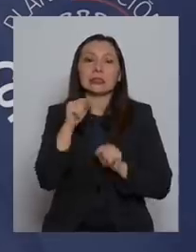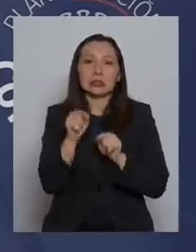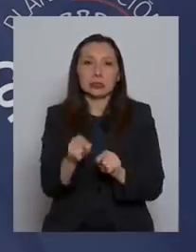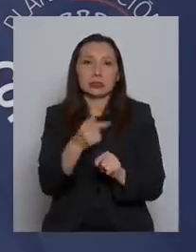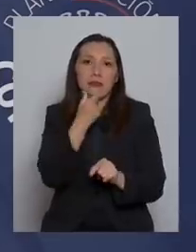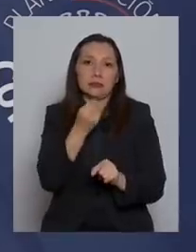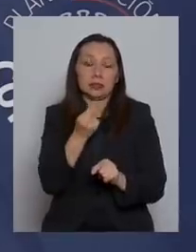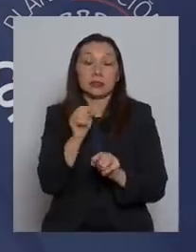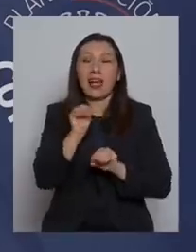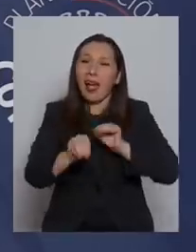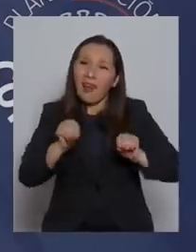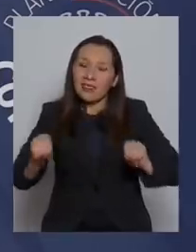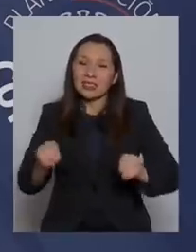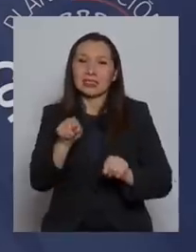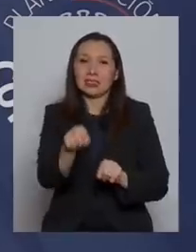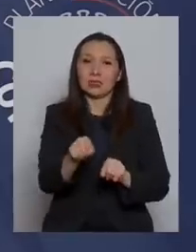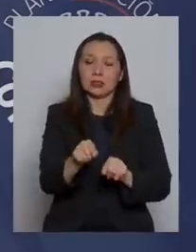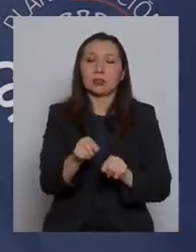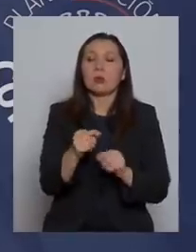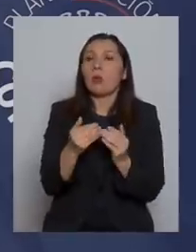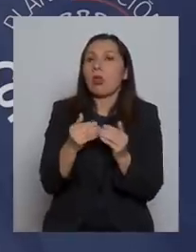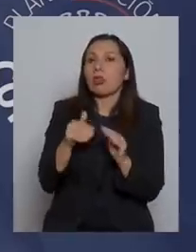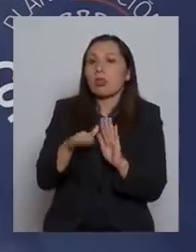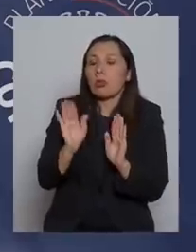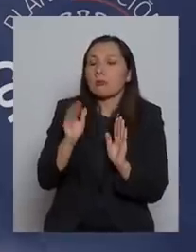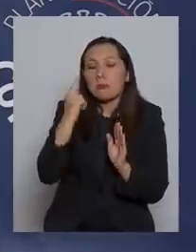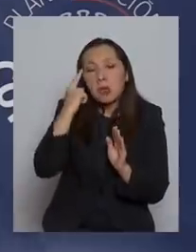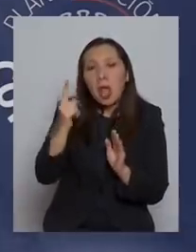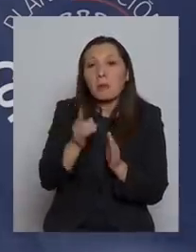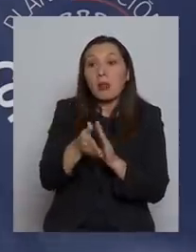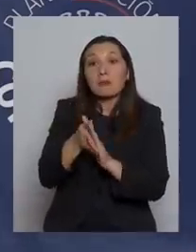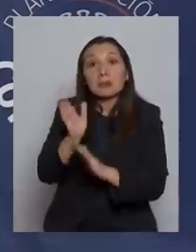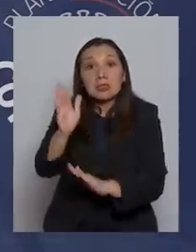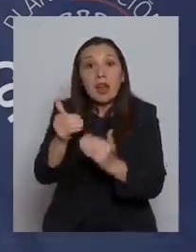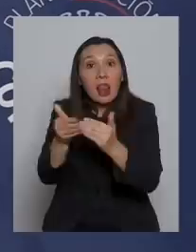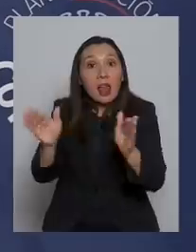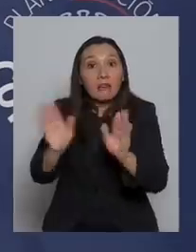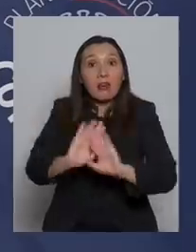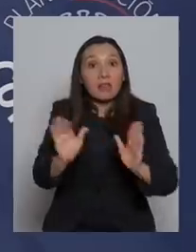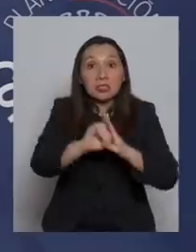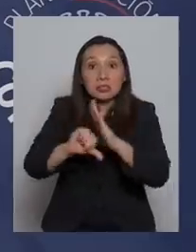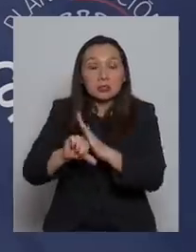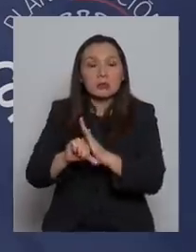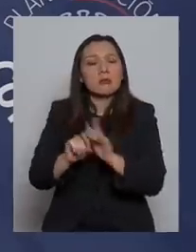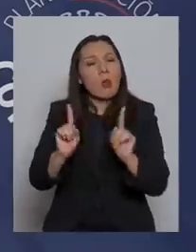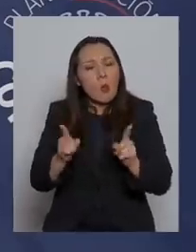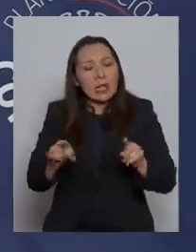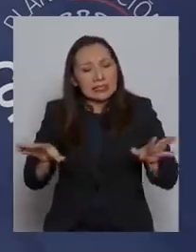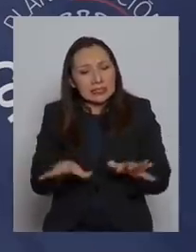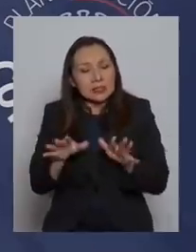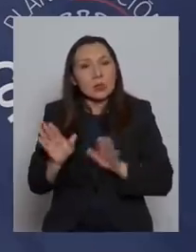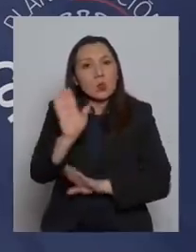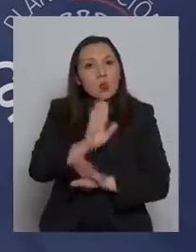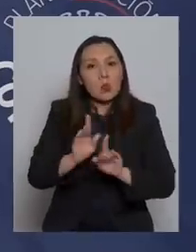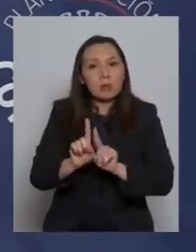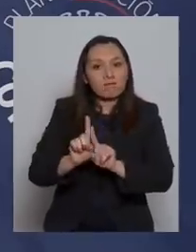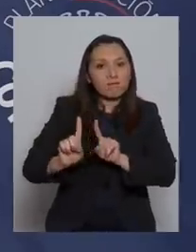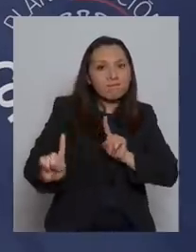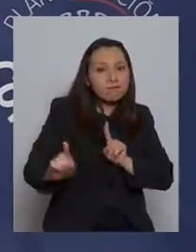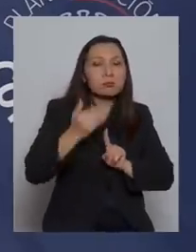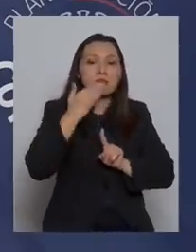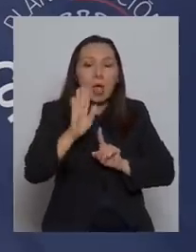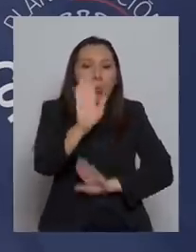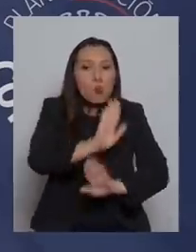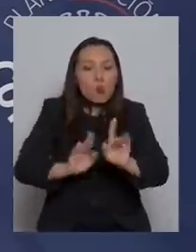que llamamos, independiente de que se levante esta cuarentena, a mantener todo el esfuerzo por el distanciamiento